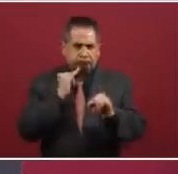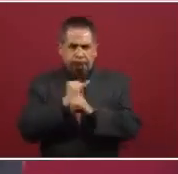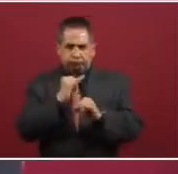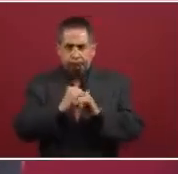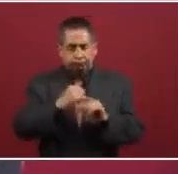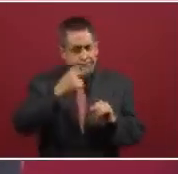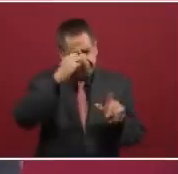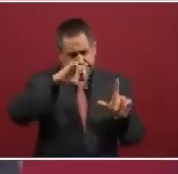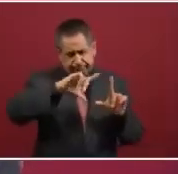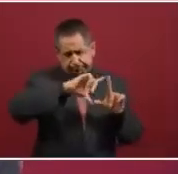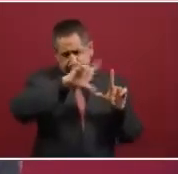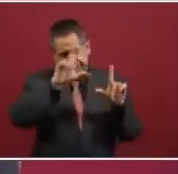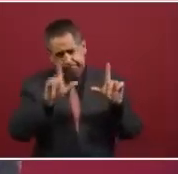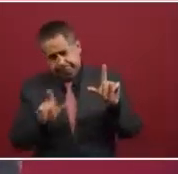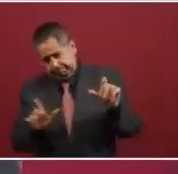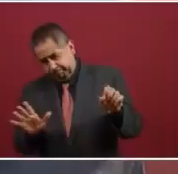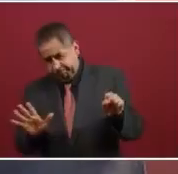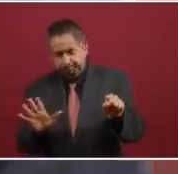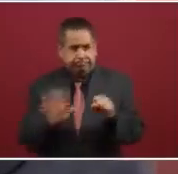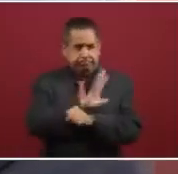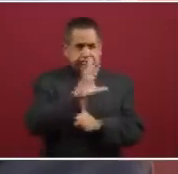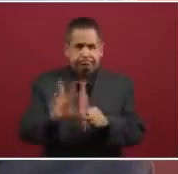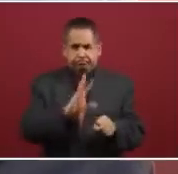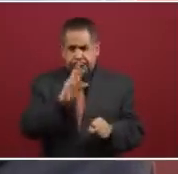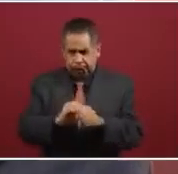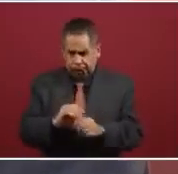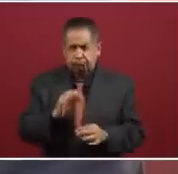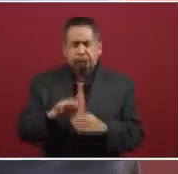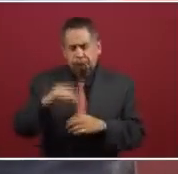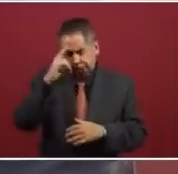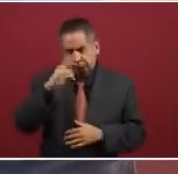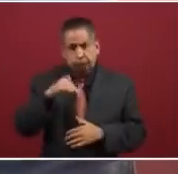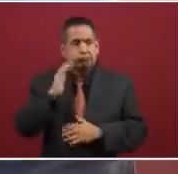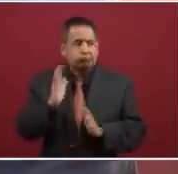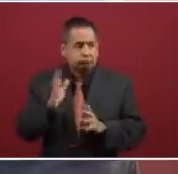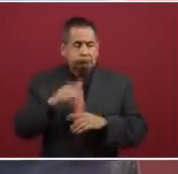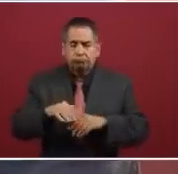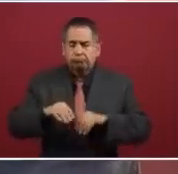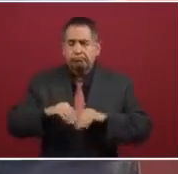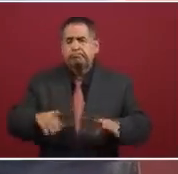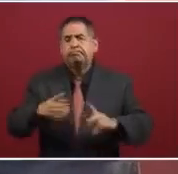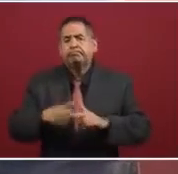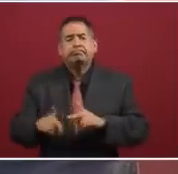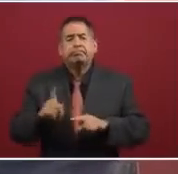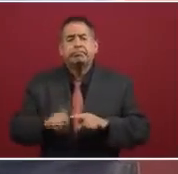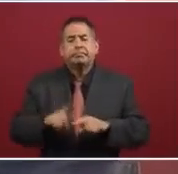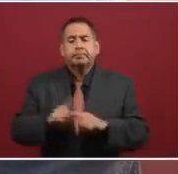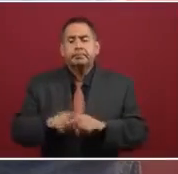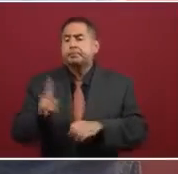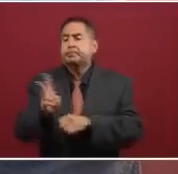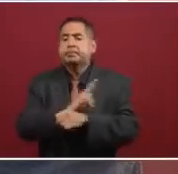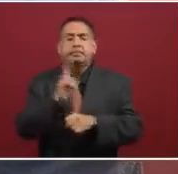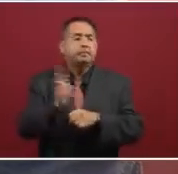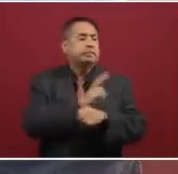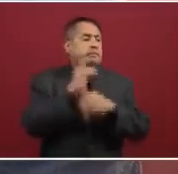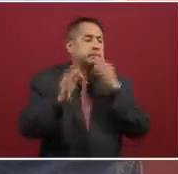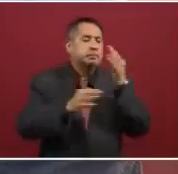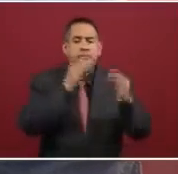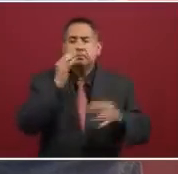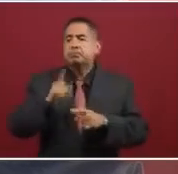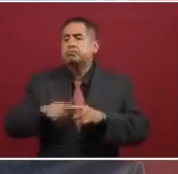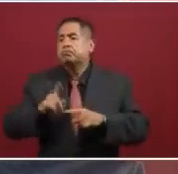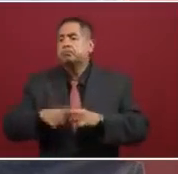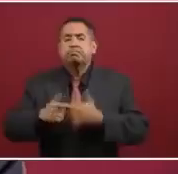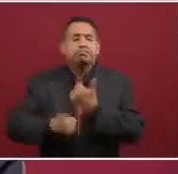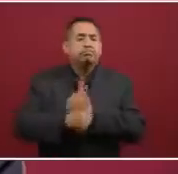todo México. Ya se está lanzando una convocatoria